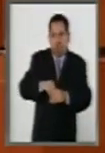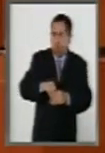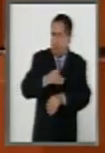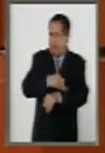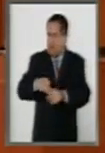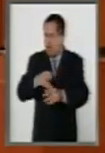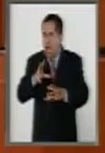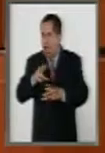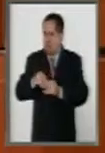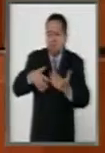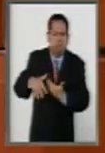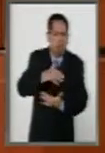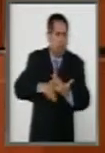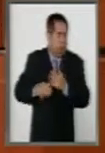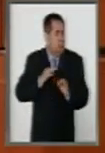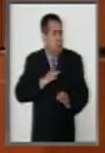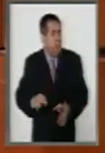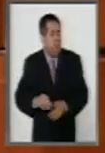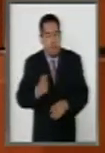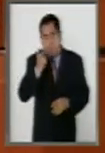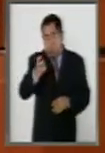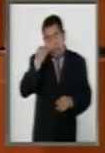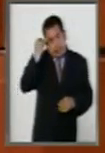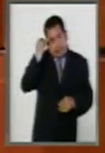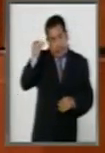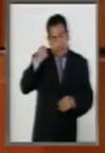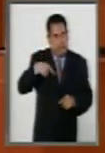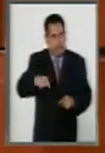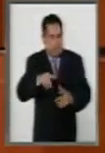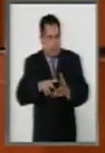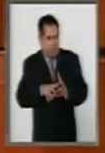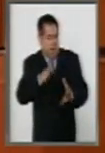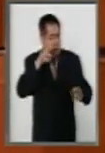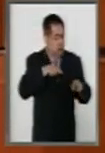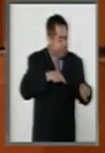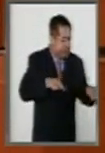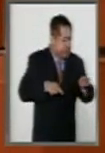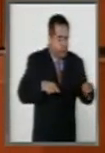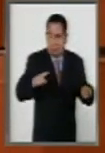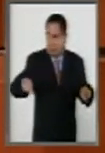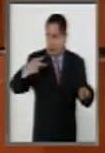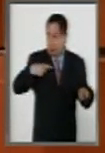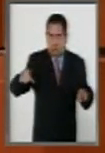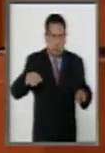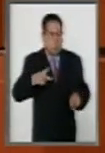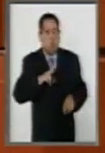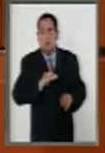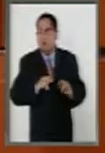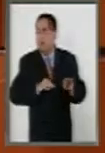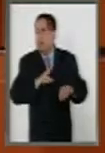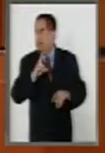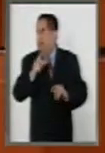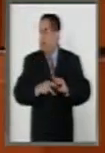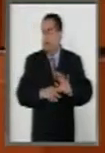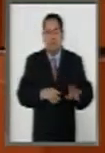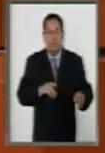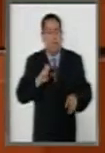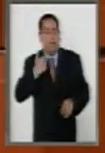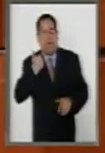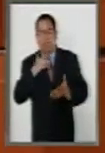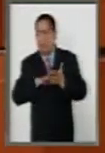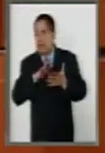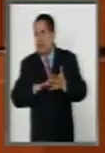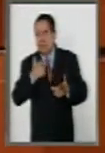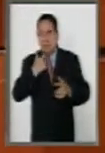Por eso, estimamos que el requisito que en la mayoría de empleos imponen para contratar a un trabajador, de exigir la carta de